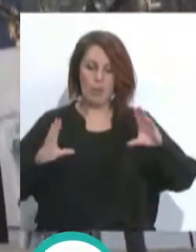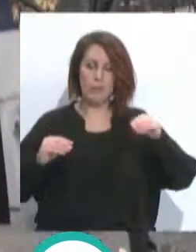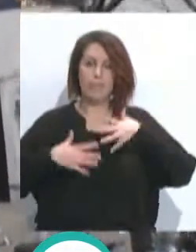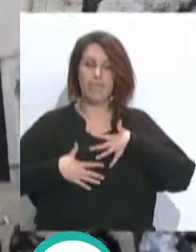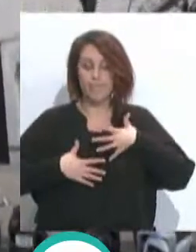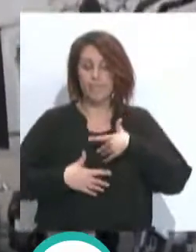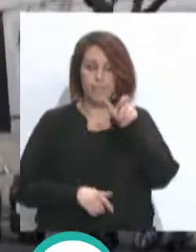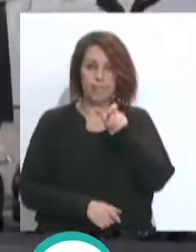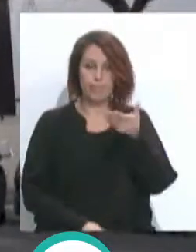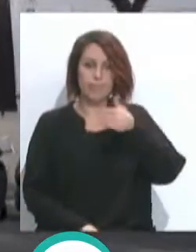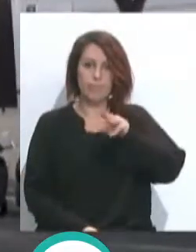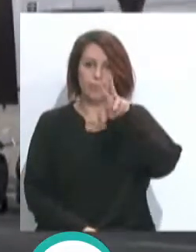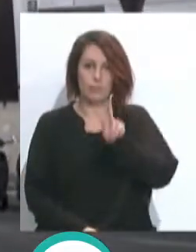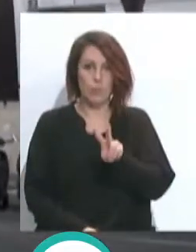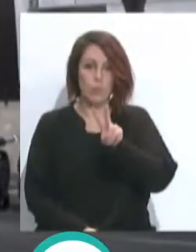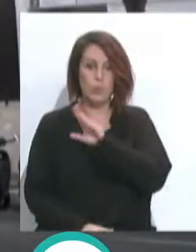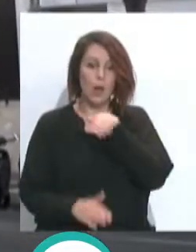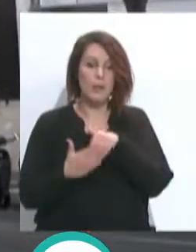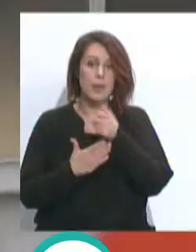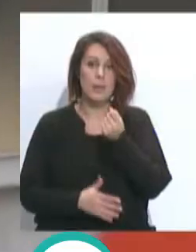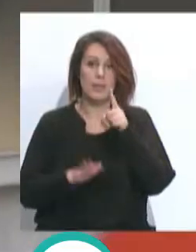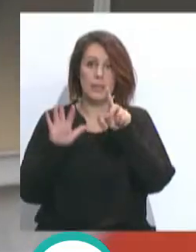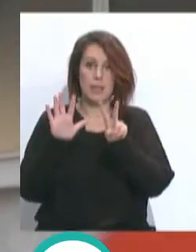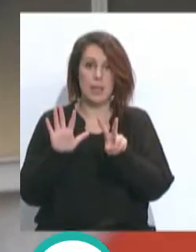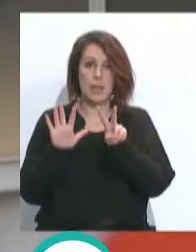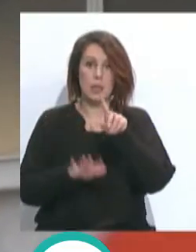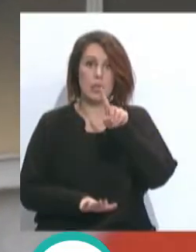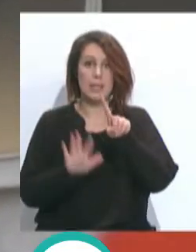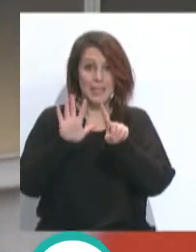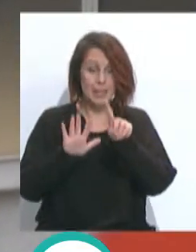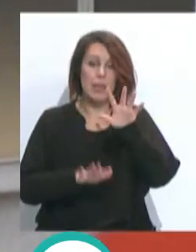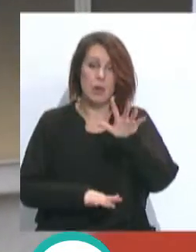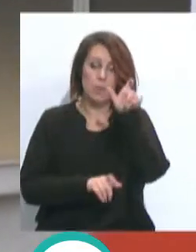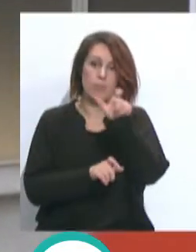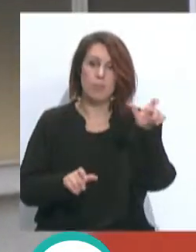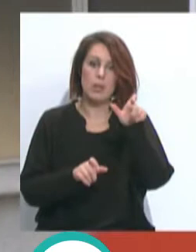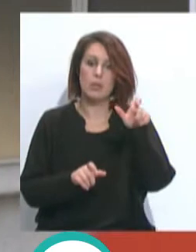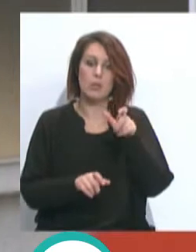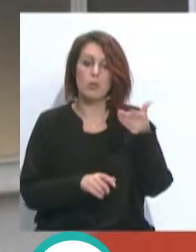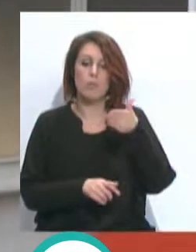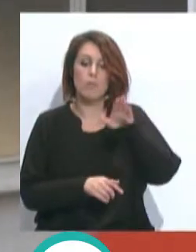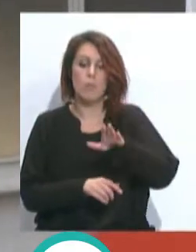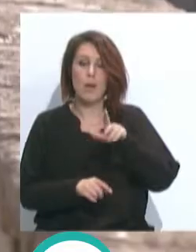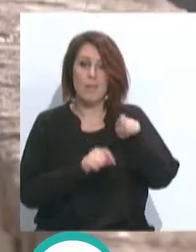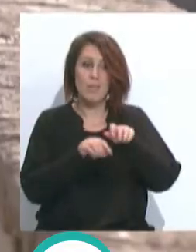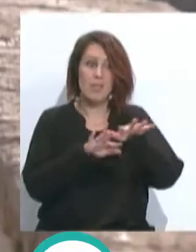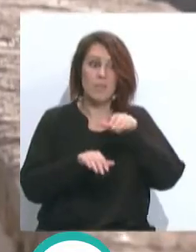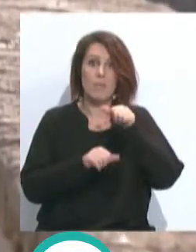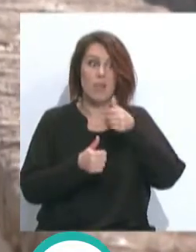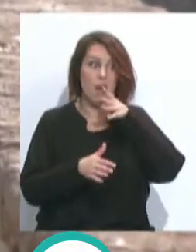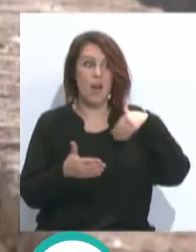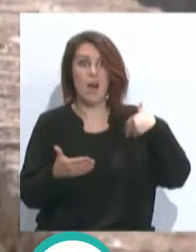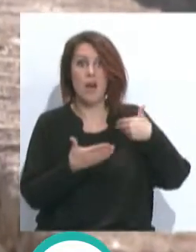también dos fallecimientos, ascendiendo a 1.765 las personas que han perdido la vida desde el inicio de la